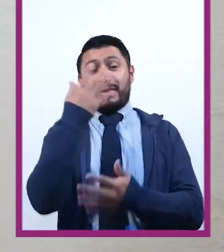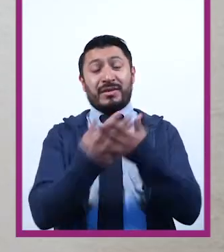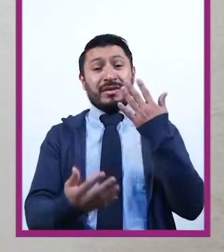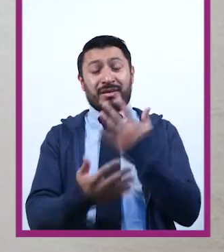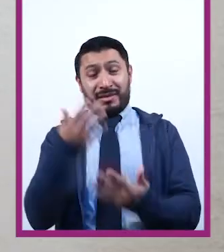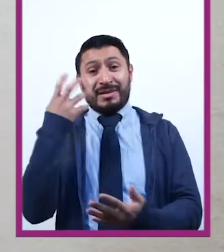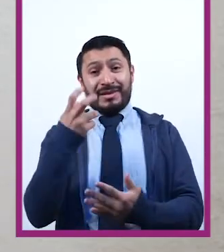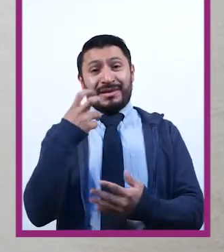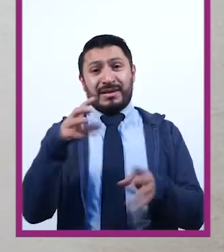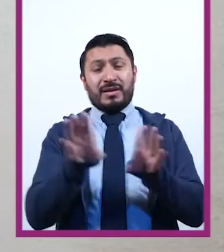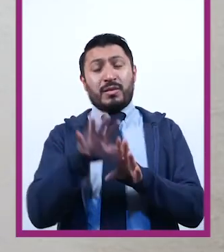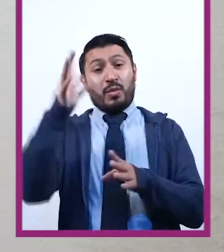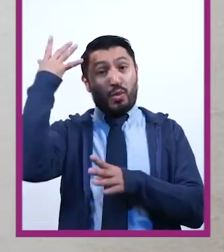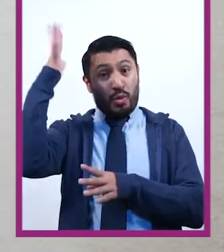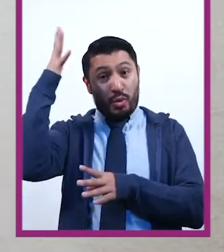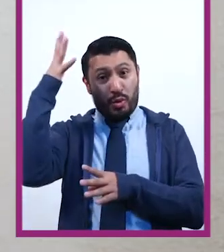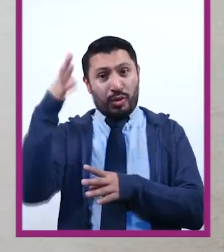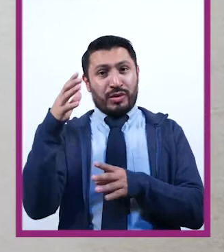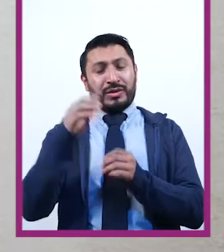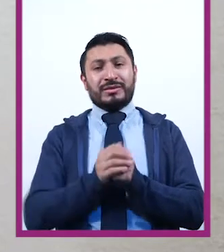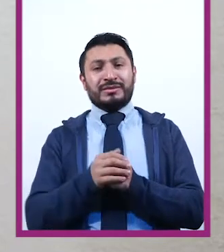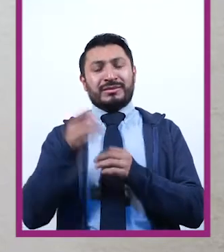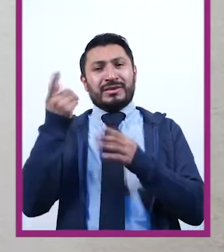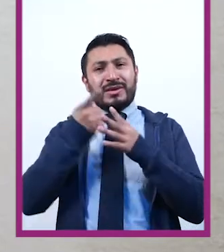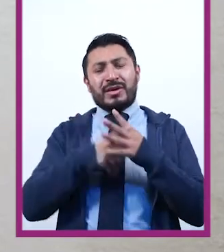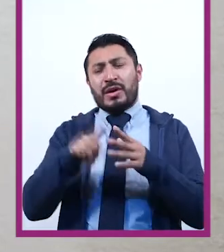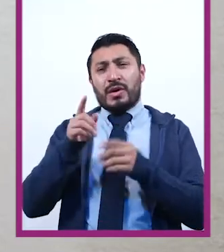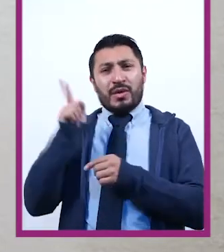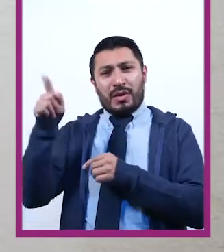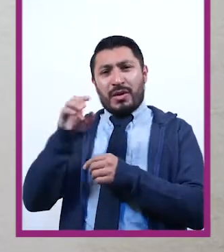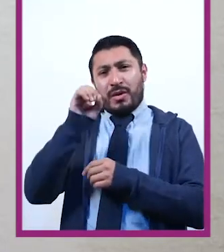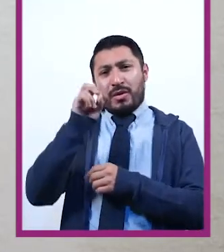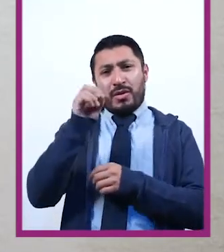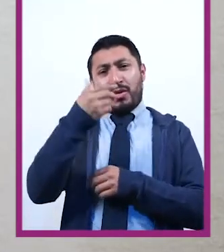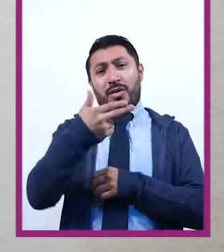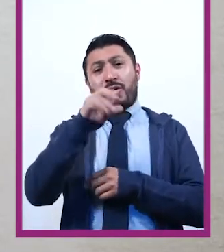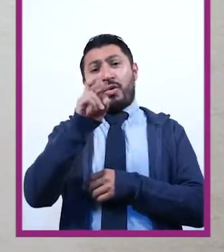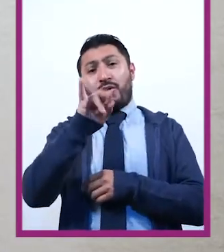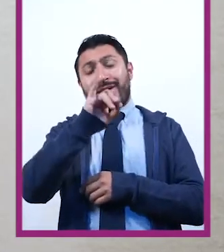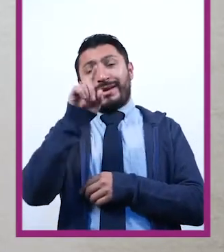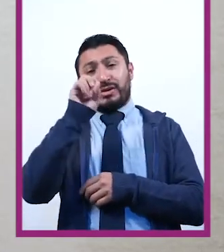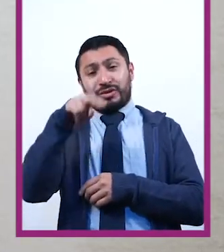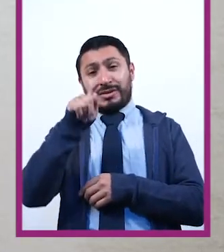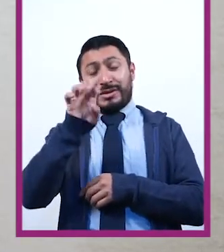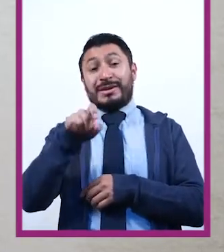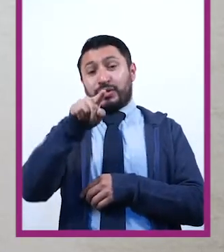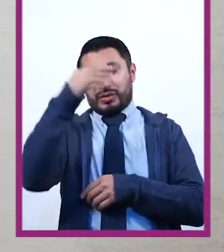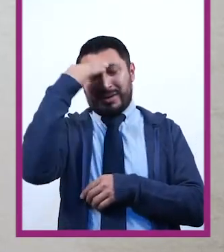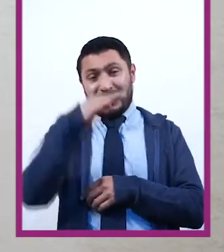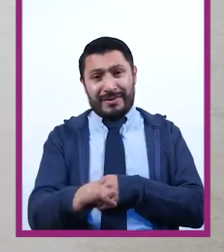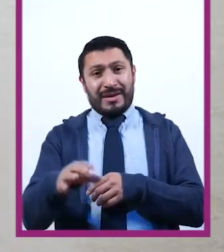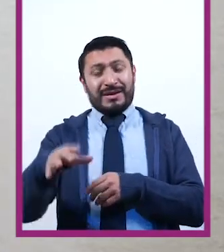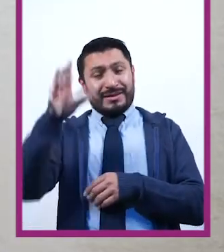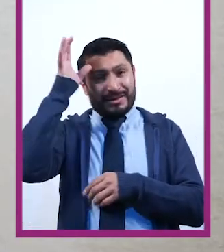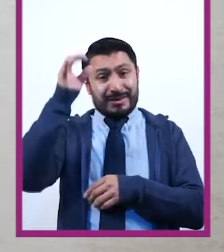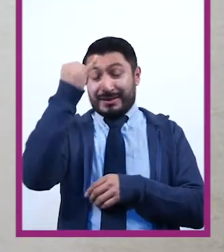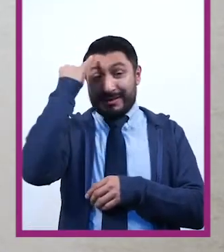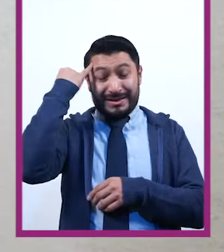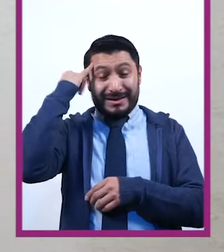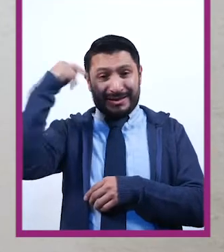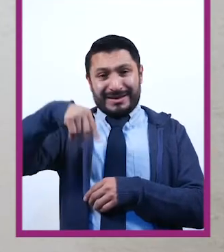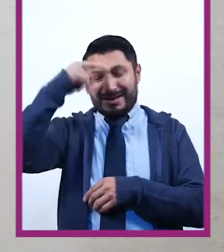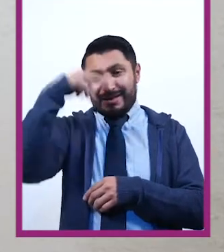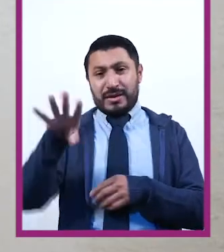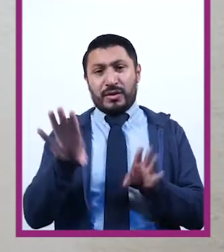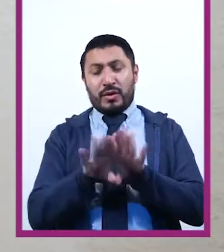4. 4 manos es lo que se ha elevado el sol desde que salió en el horizonte. ¿Sabías tú que los